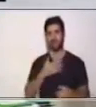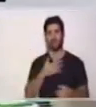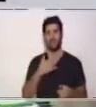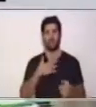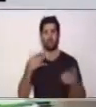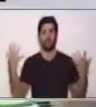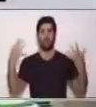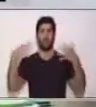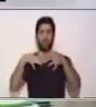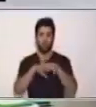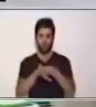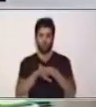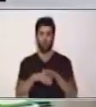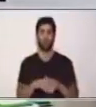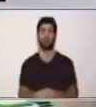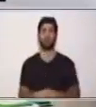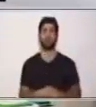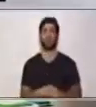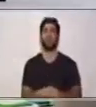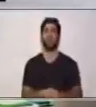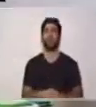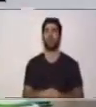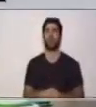combinación. Veamos este ejemplo acá.